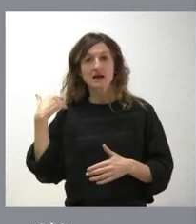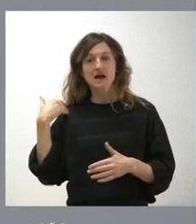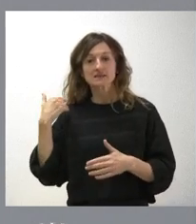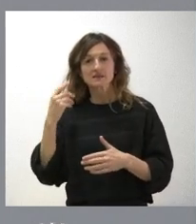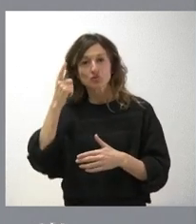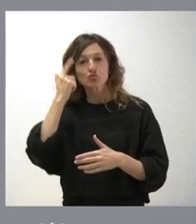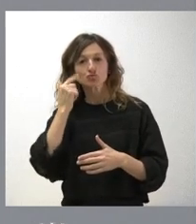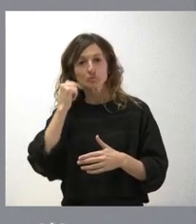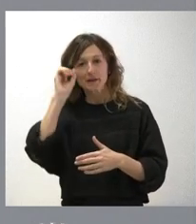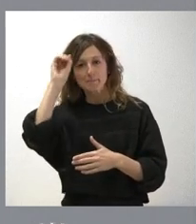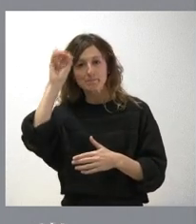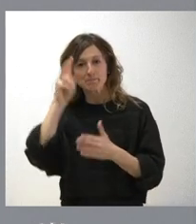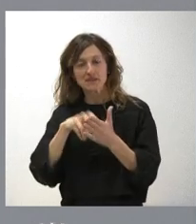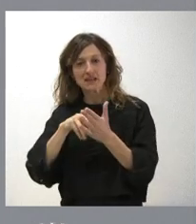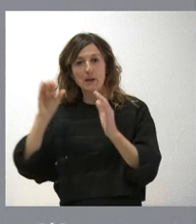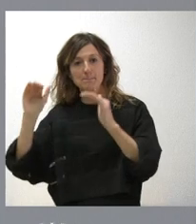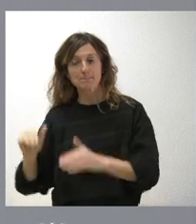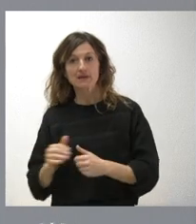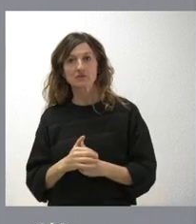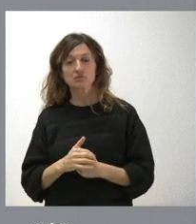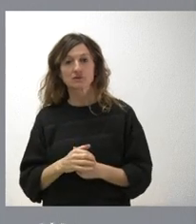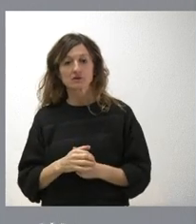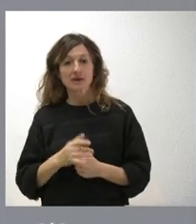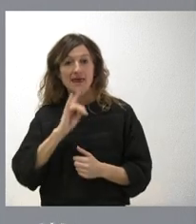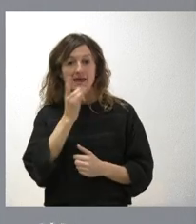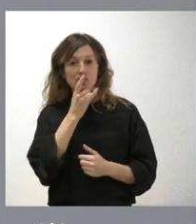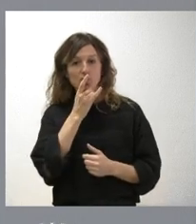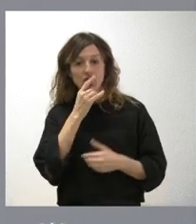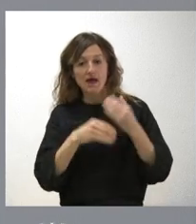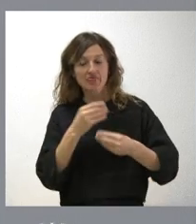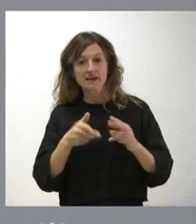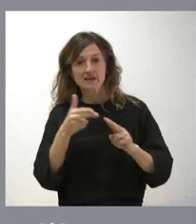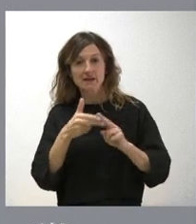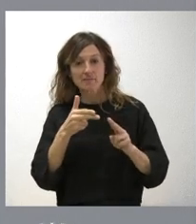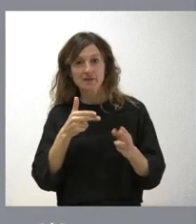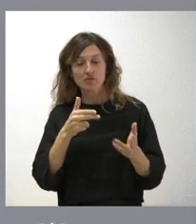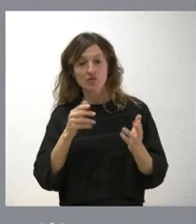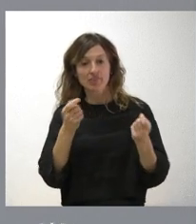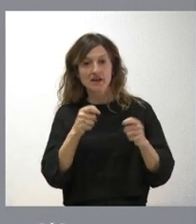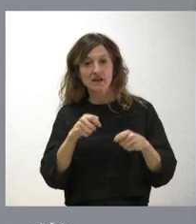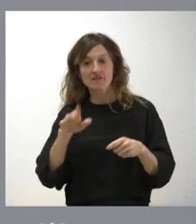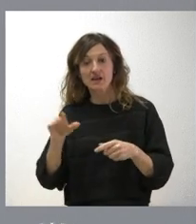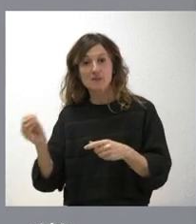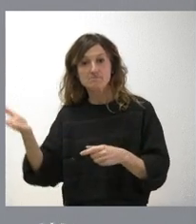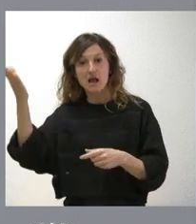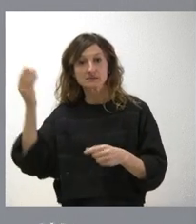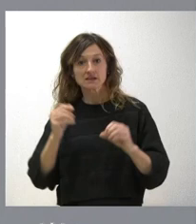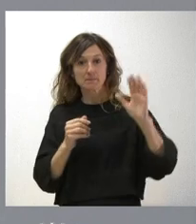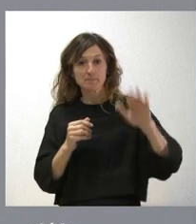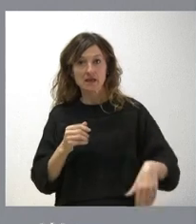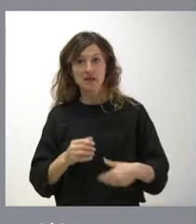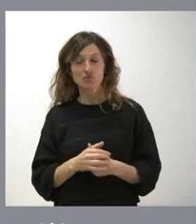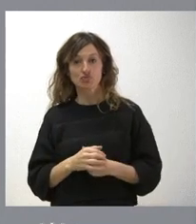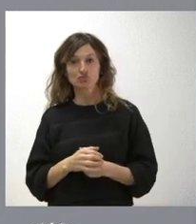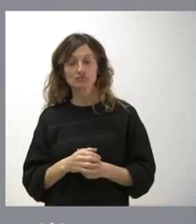nuestros hasta en eso fue un error precipitarse porque los demás no se han precipitado y se van a recibir más fondos para otros países que los que